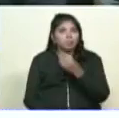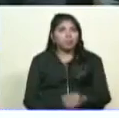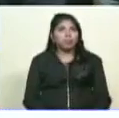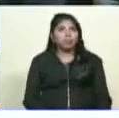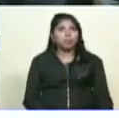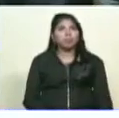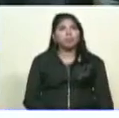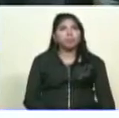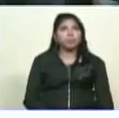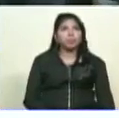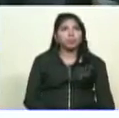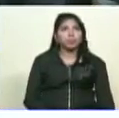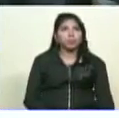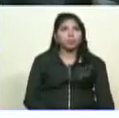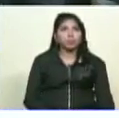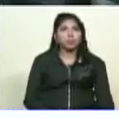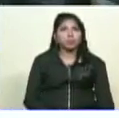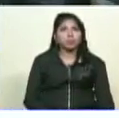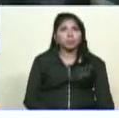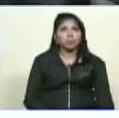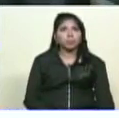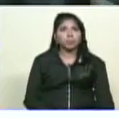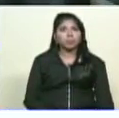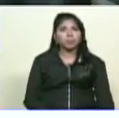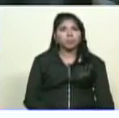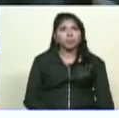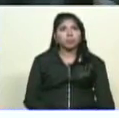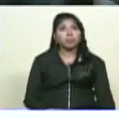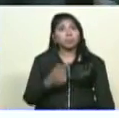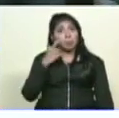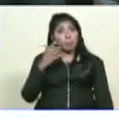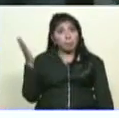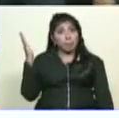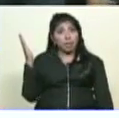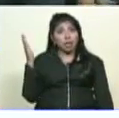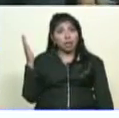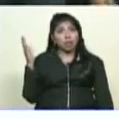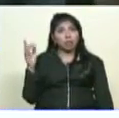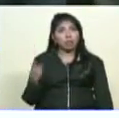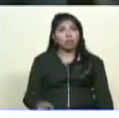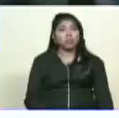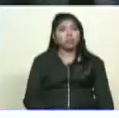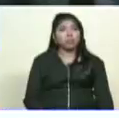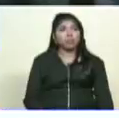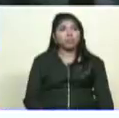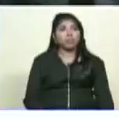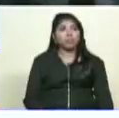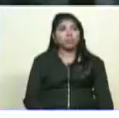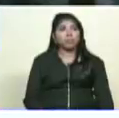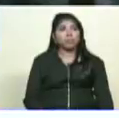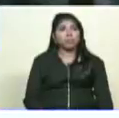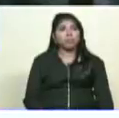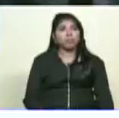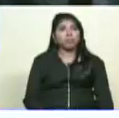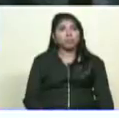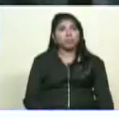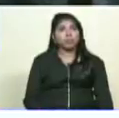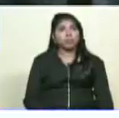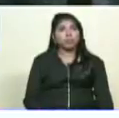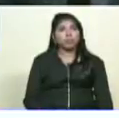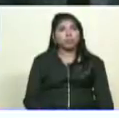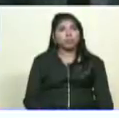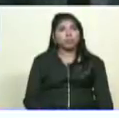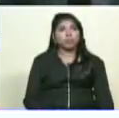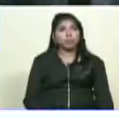etcétera, etcétera. Allá tenemos al compañero Pedro Infante. Se encuentra precisamente con estos